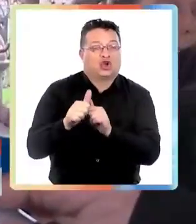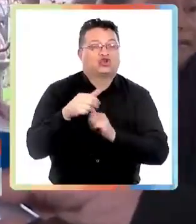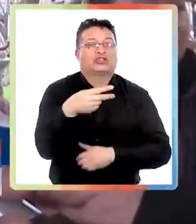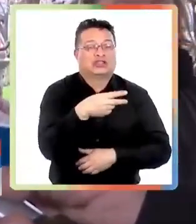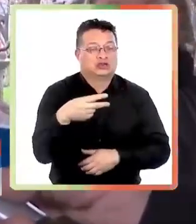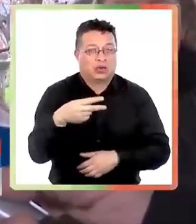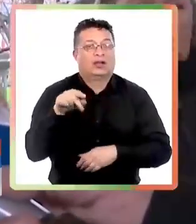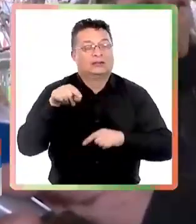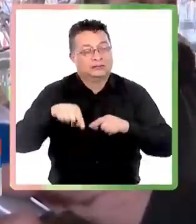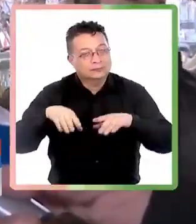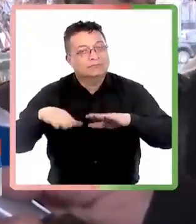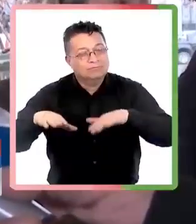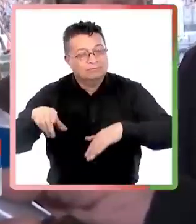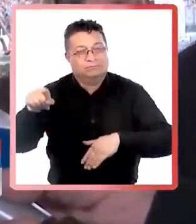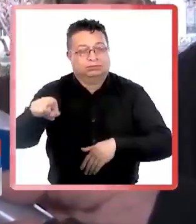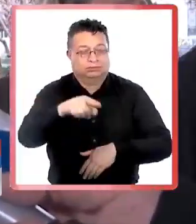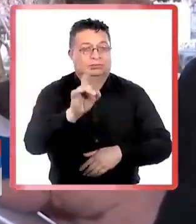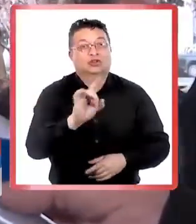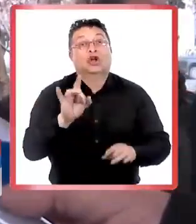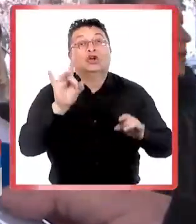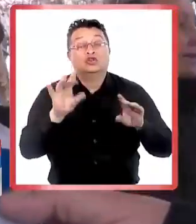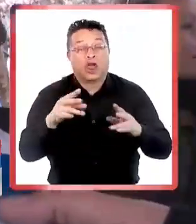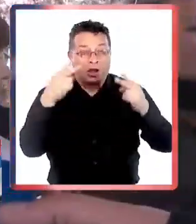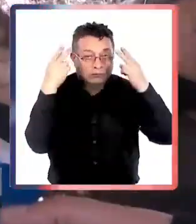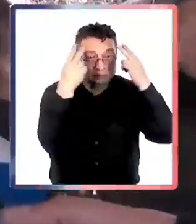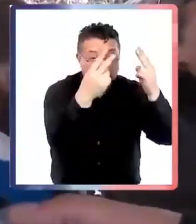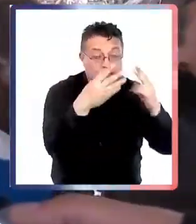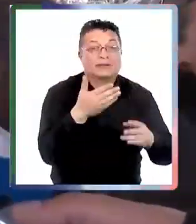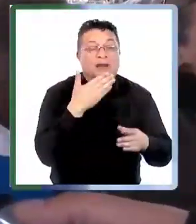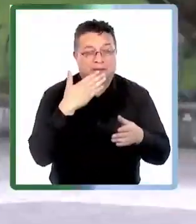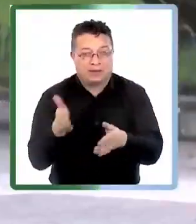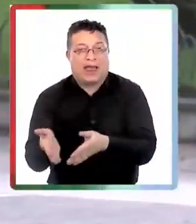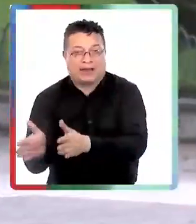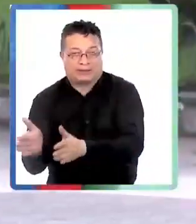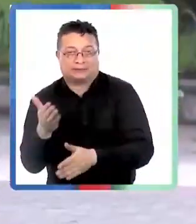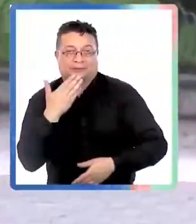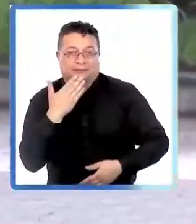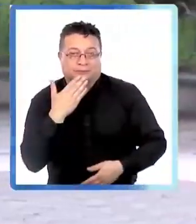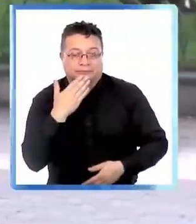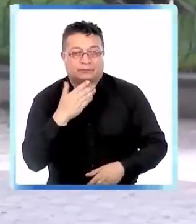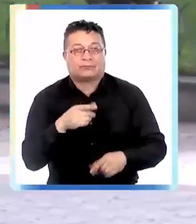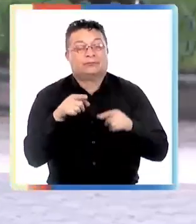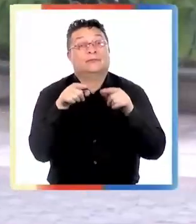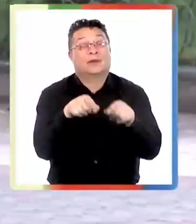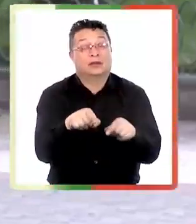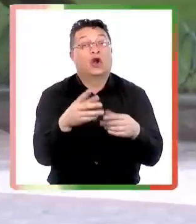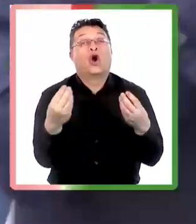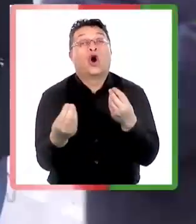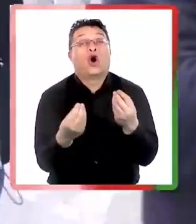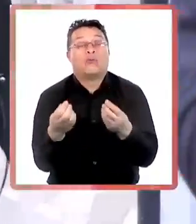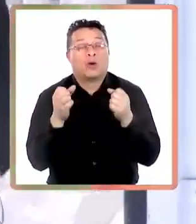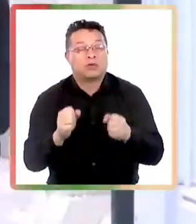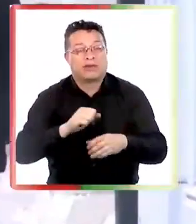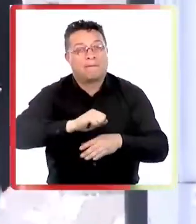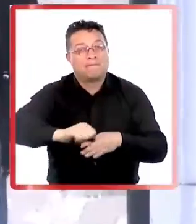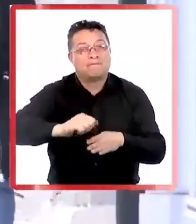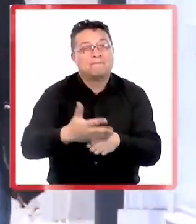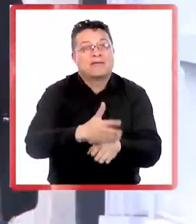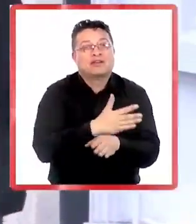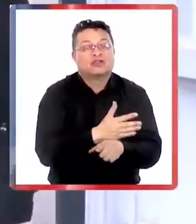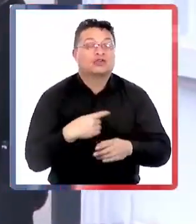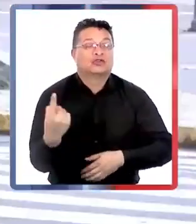acoso sexual en espacios, sobre todo no tan solo en transporte público, sino también en la calle. Por lo tanto, la forma de poder nosotros realizar